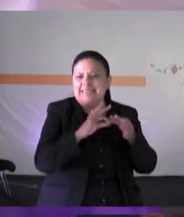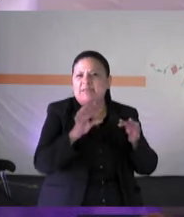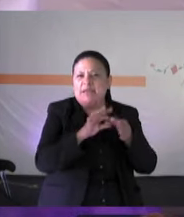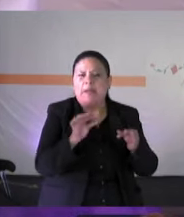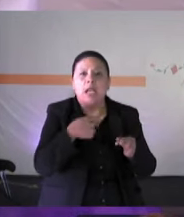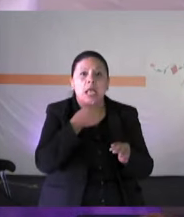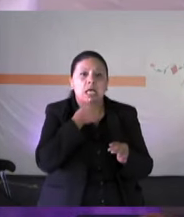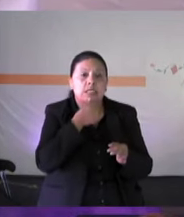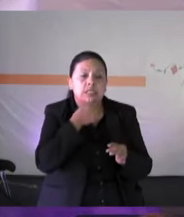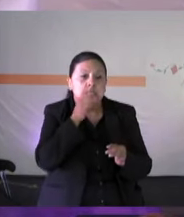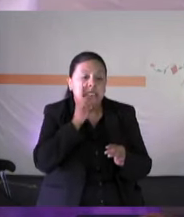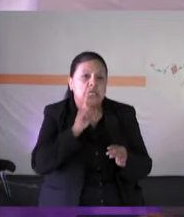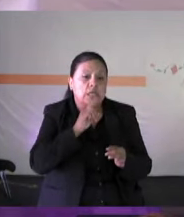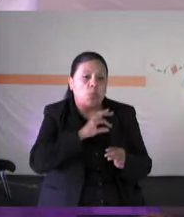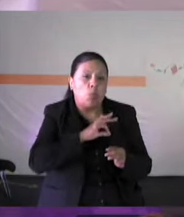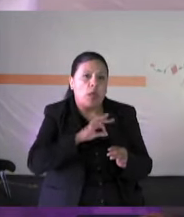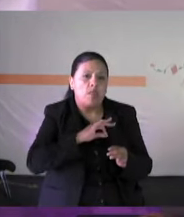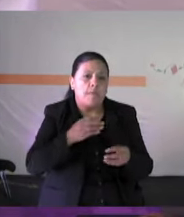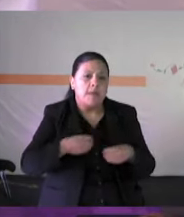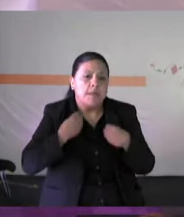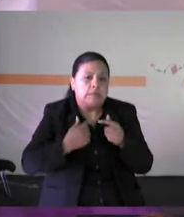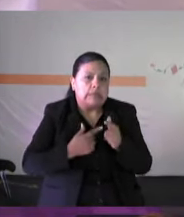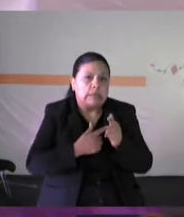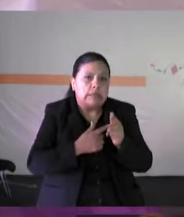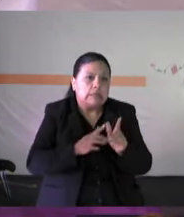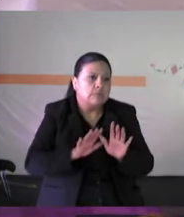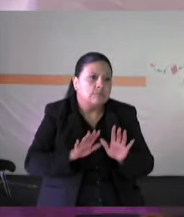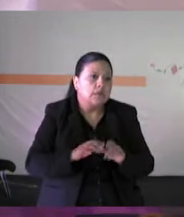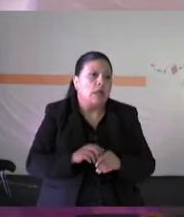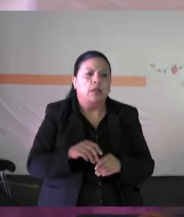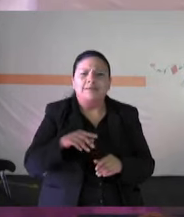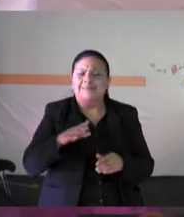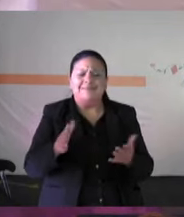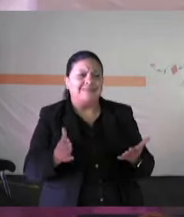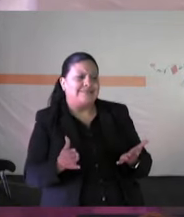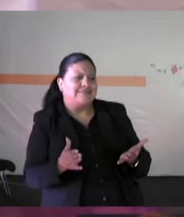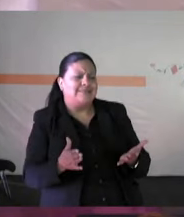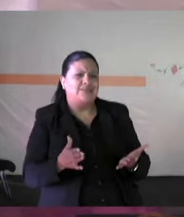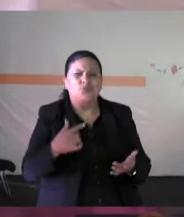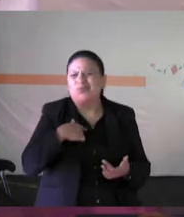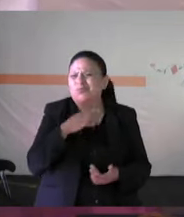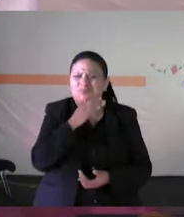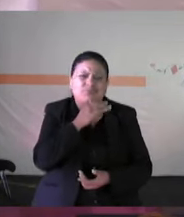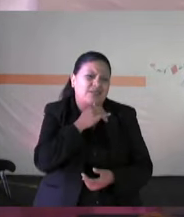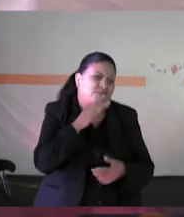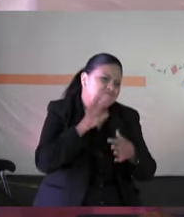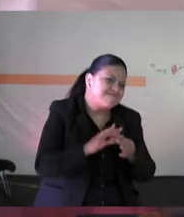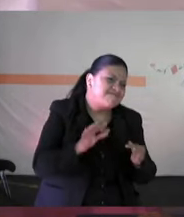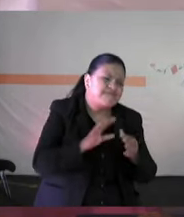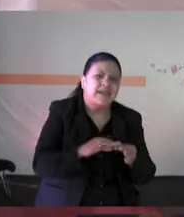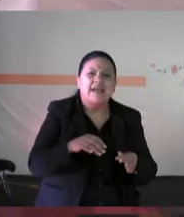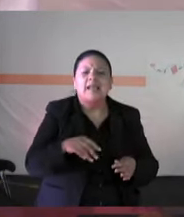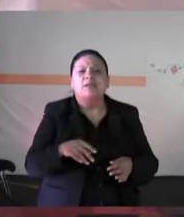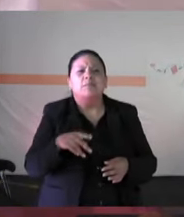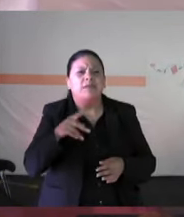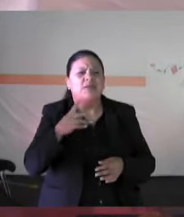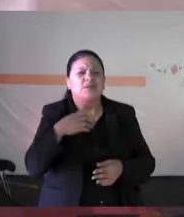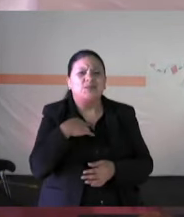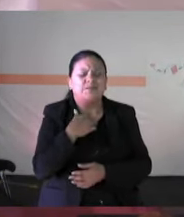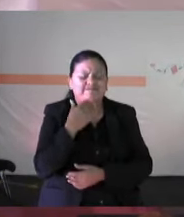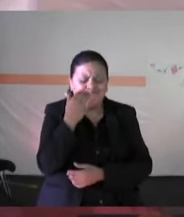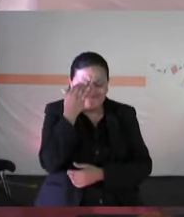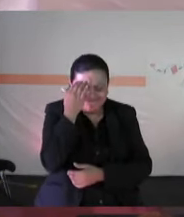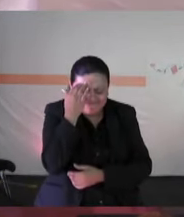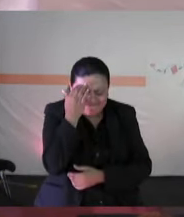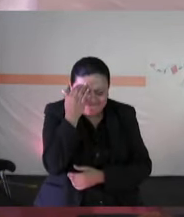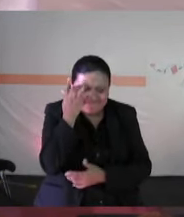no, así, pero me tronó. Y no se los puedo contar, maldita sea. Pues yo sentía así que me aniquiló. ¿Escribes